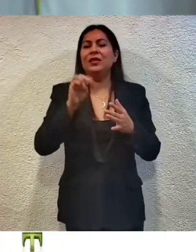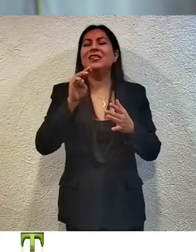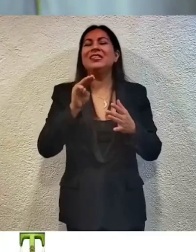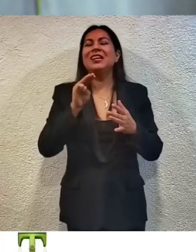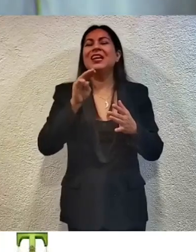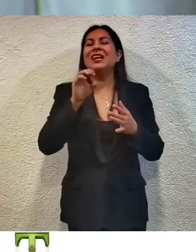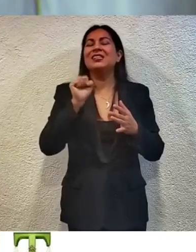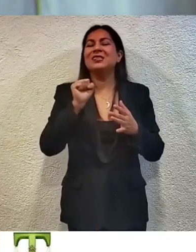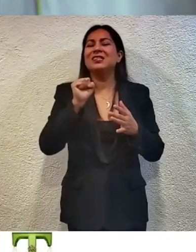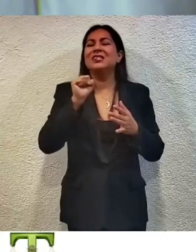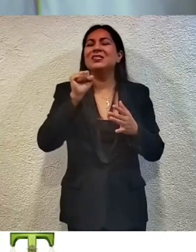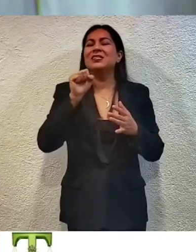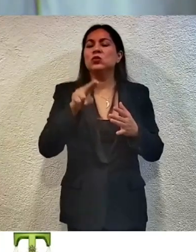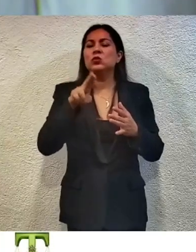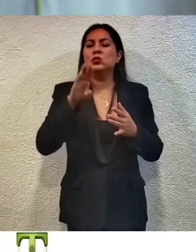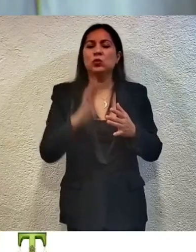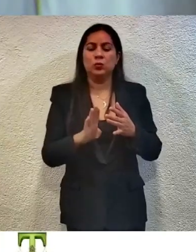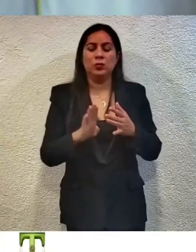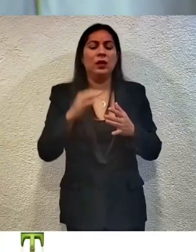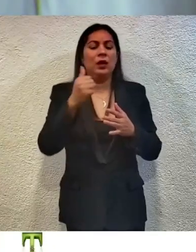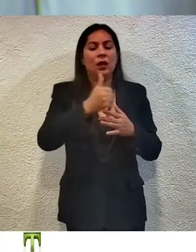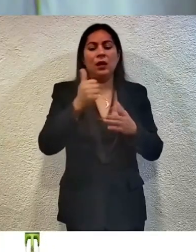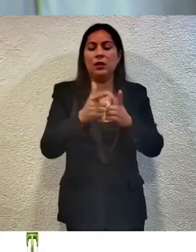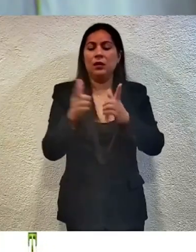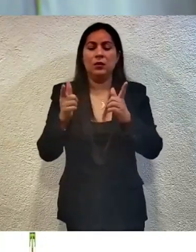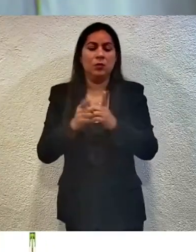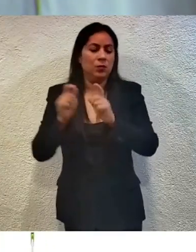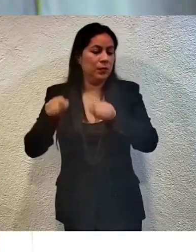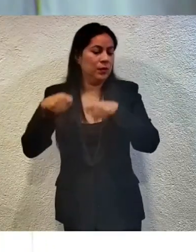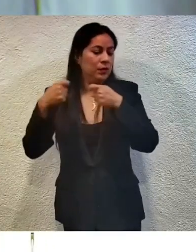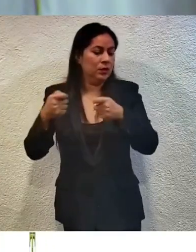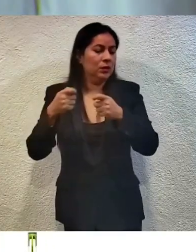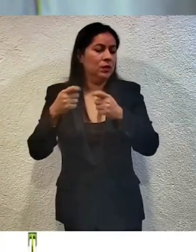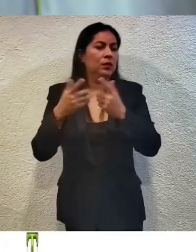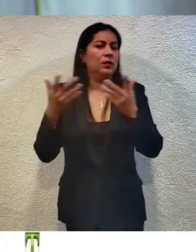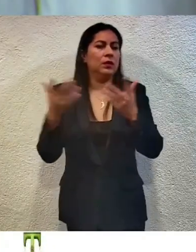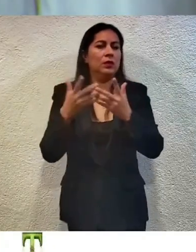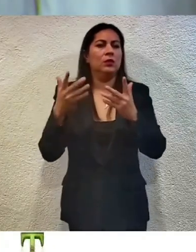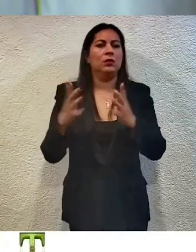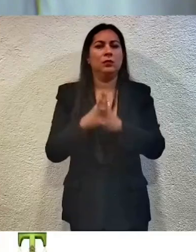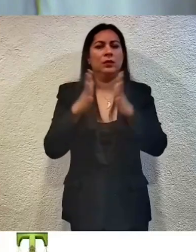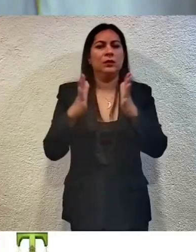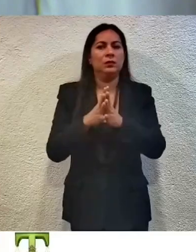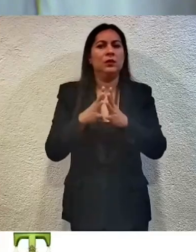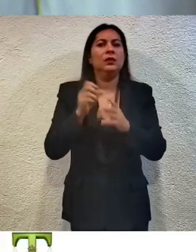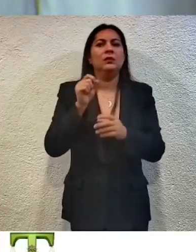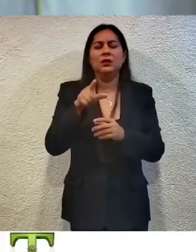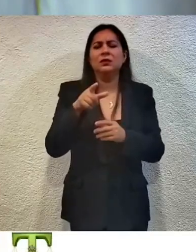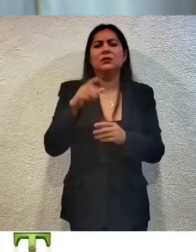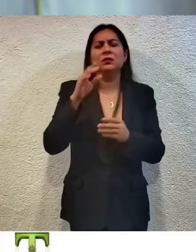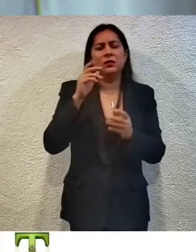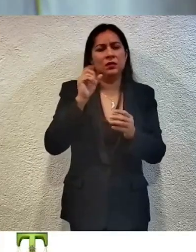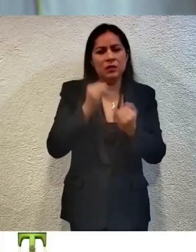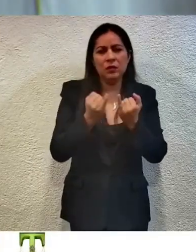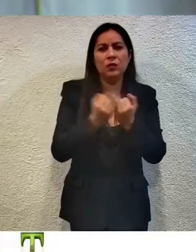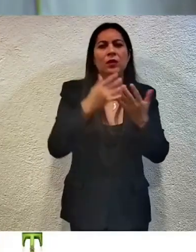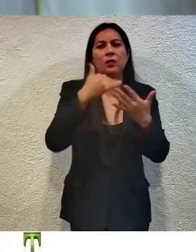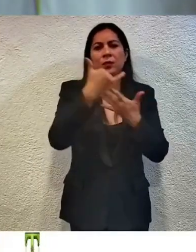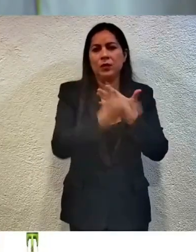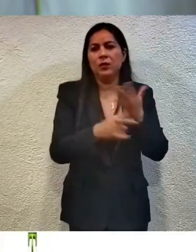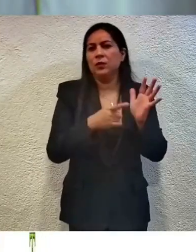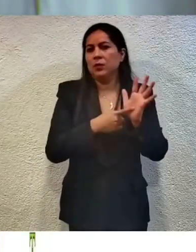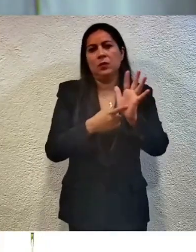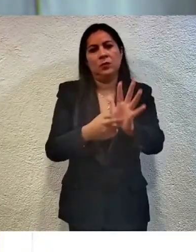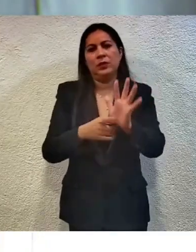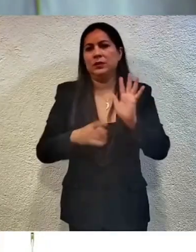la designación a cada partido desarrollando la fórmula es coincidente al proyecto que les estoy